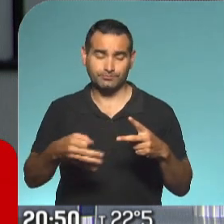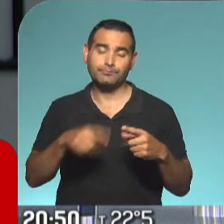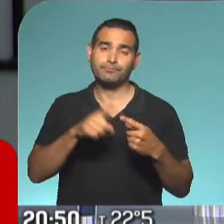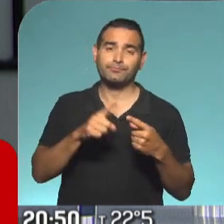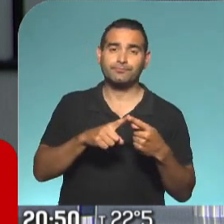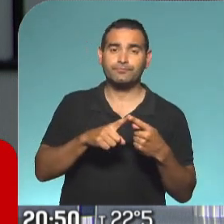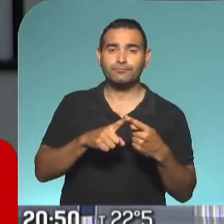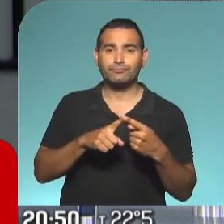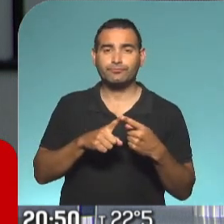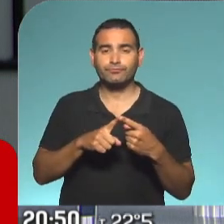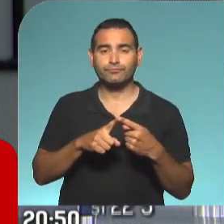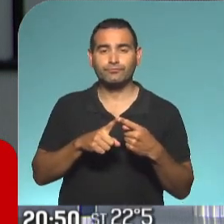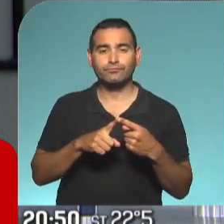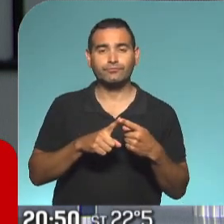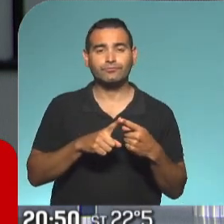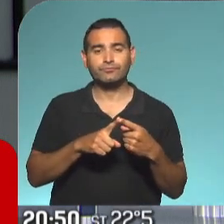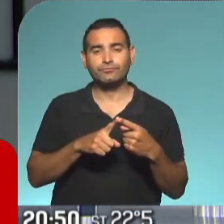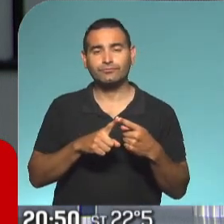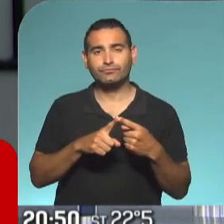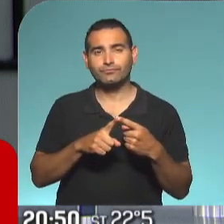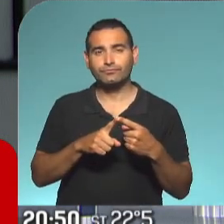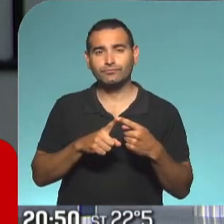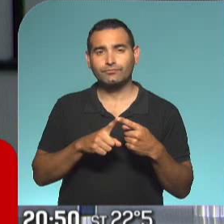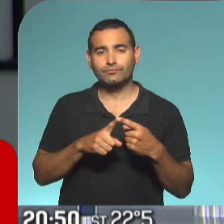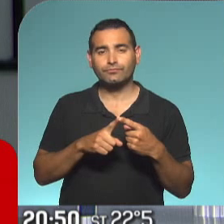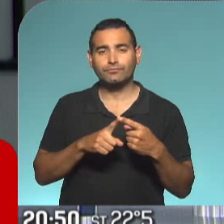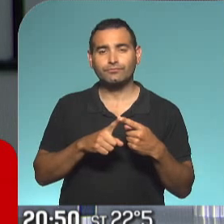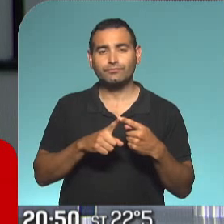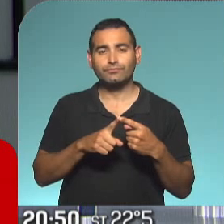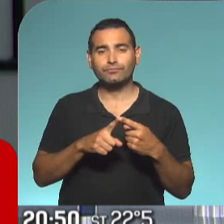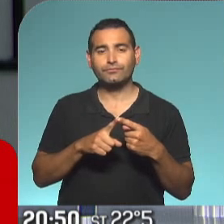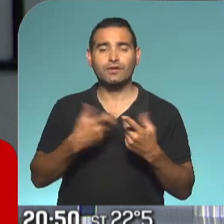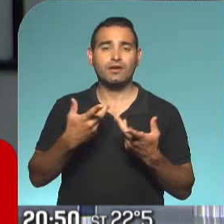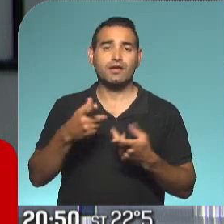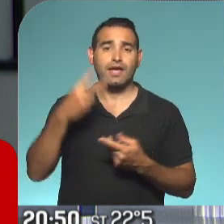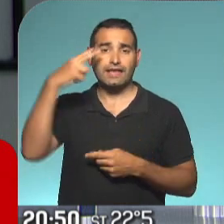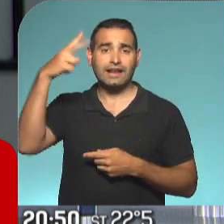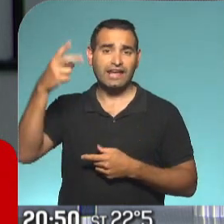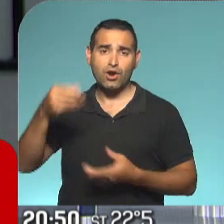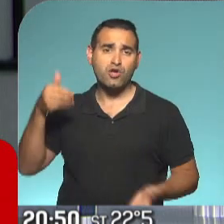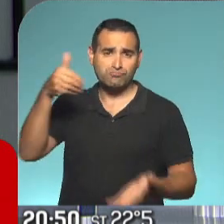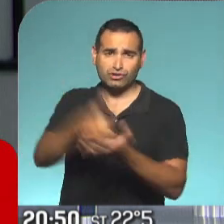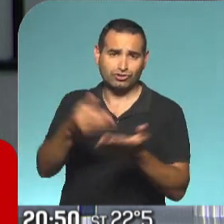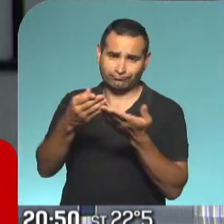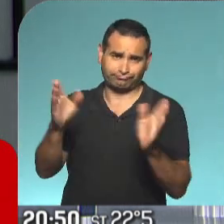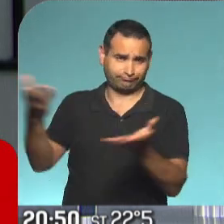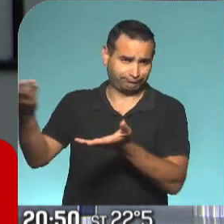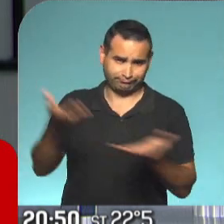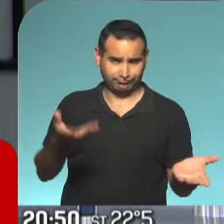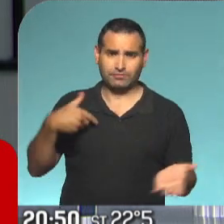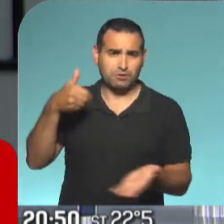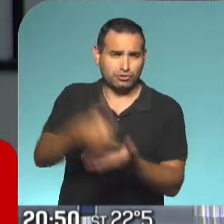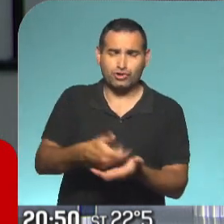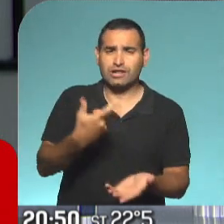tema, se abrieron totalmente las puertas a la inversión extranjera de cualquier tipo. Inversión en